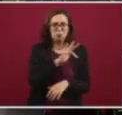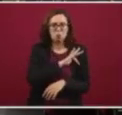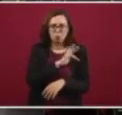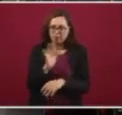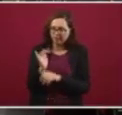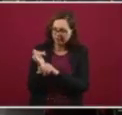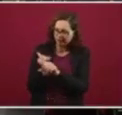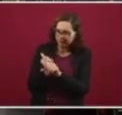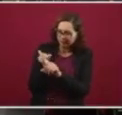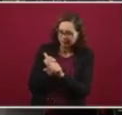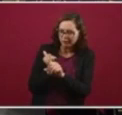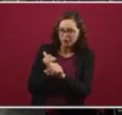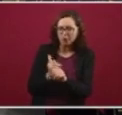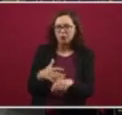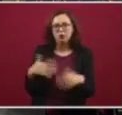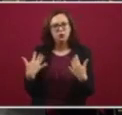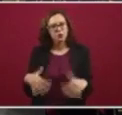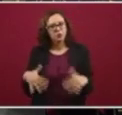trabajo,